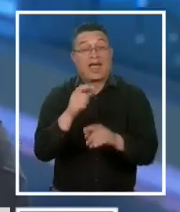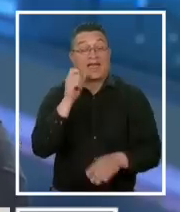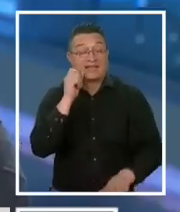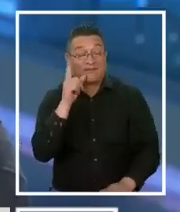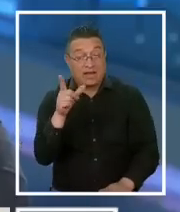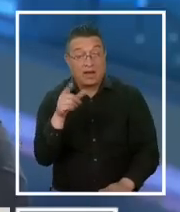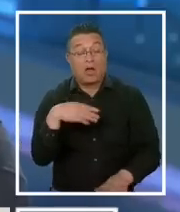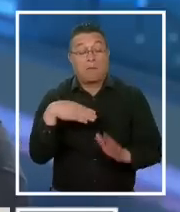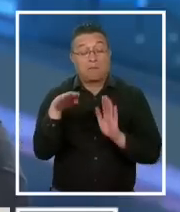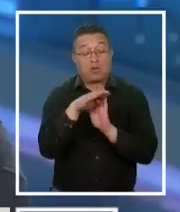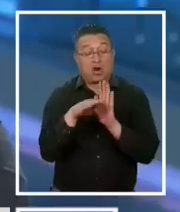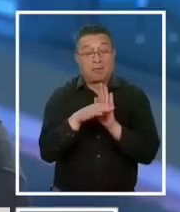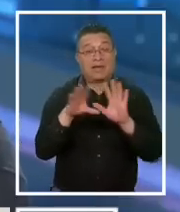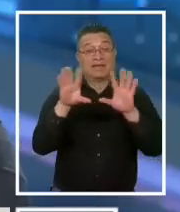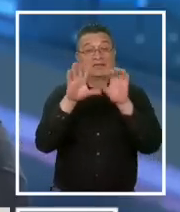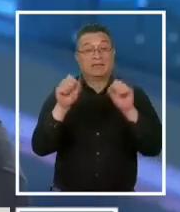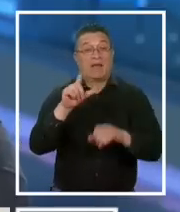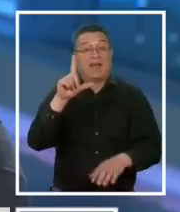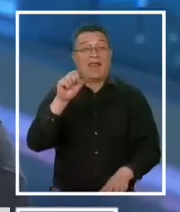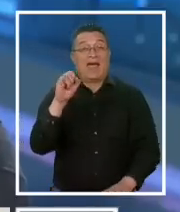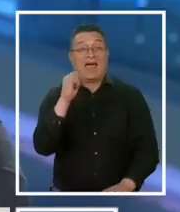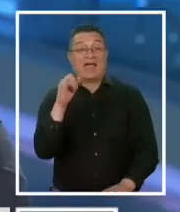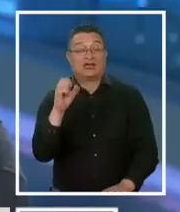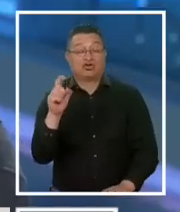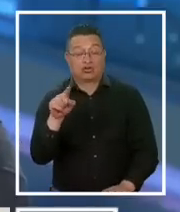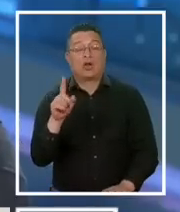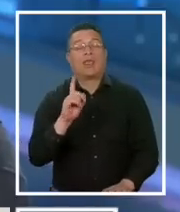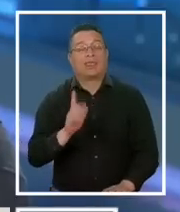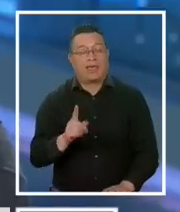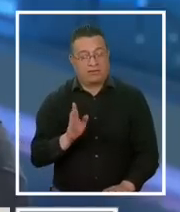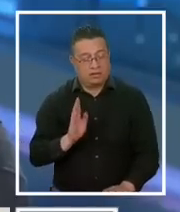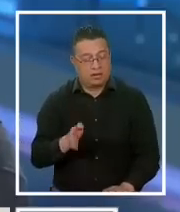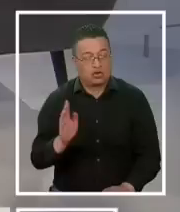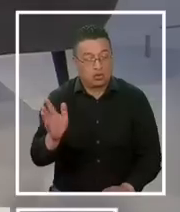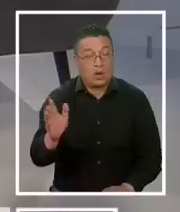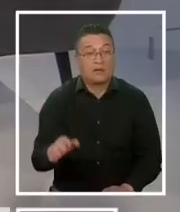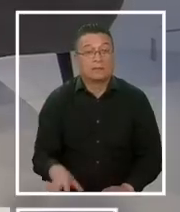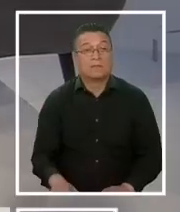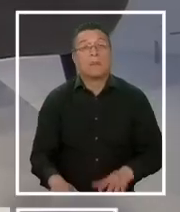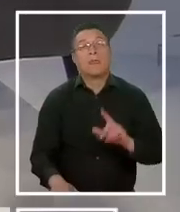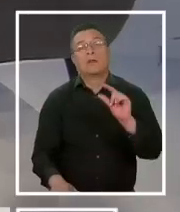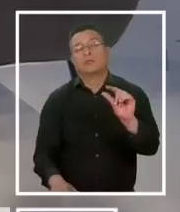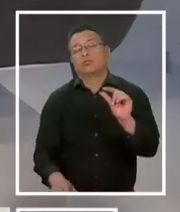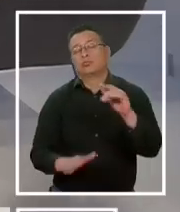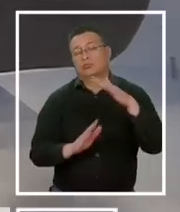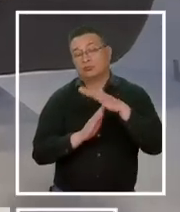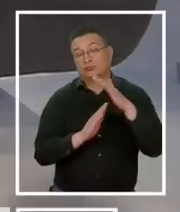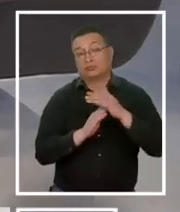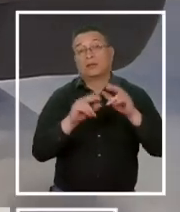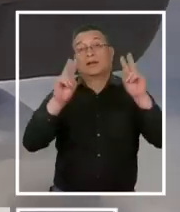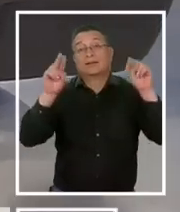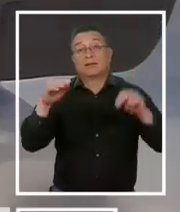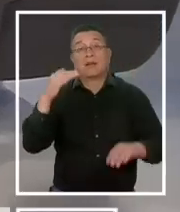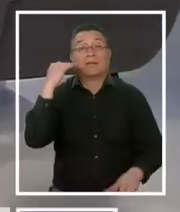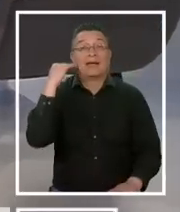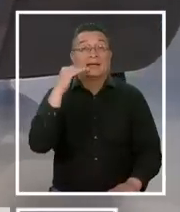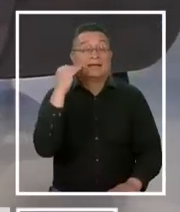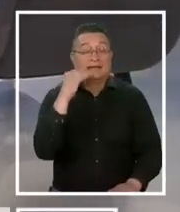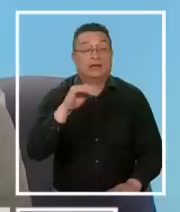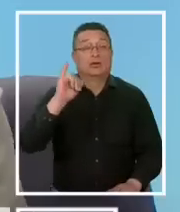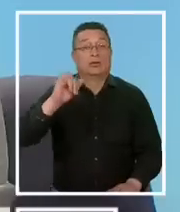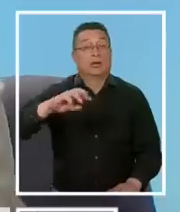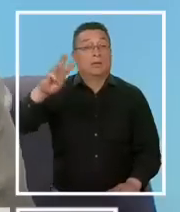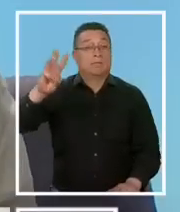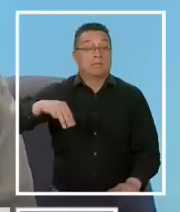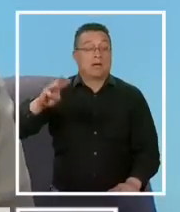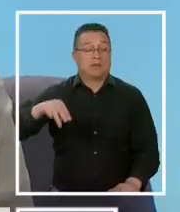en estos programas que forman parte del sistema lasso es imprescindible que eso se mantenga una cosa que me queda del caso de estos niños Y esta